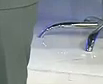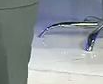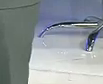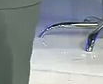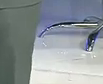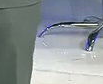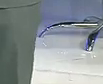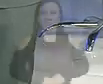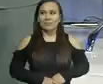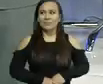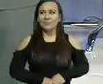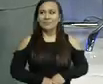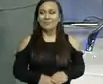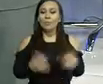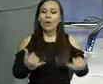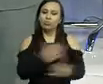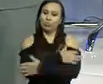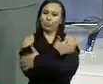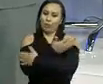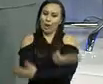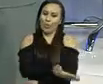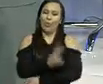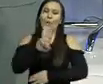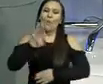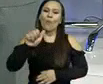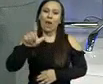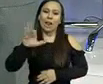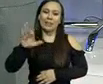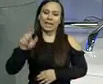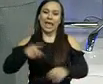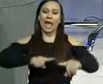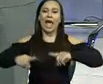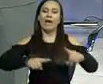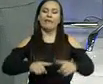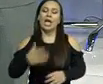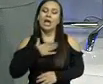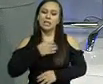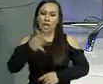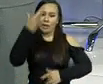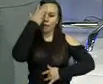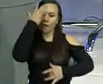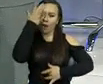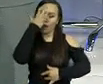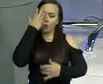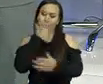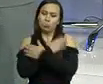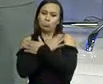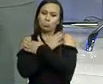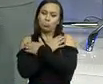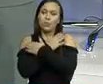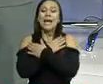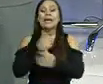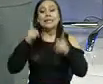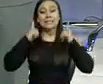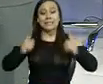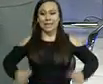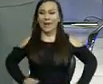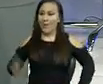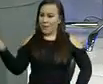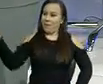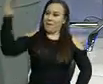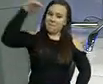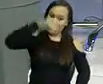está un poquito indispuesto de salud walter de todo corazón esperamos que te recuperes que te recuperes pronto para tenerte aquí de